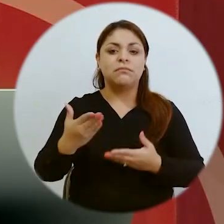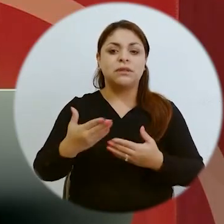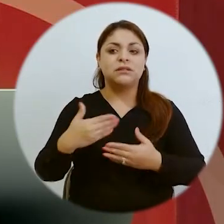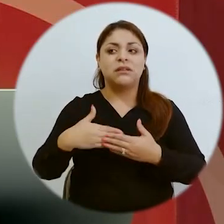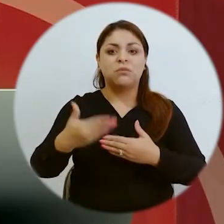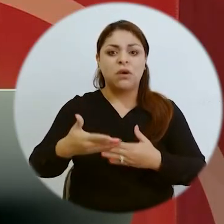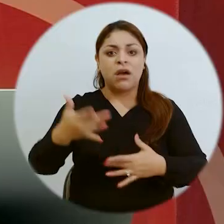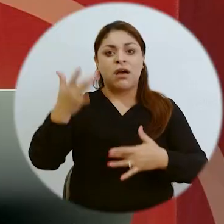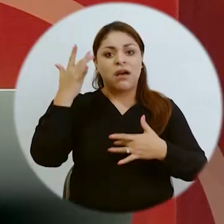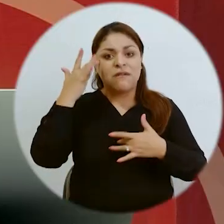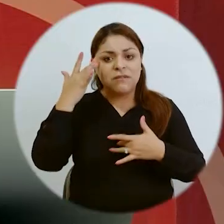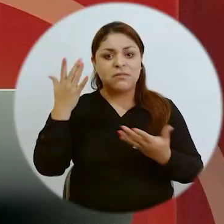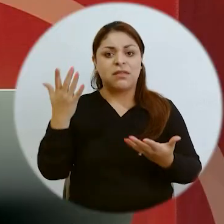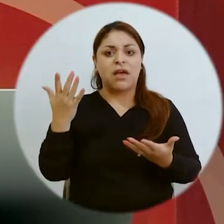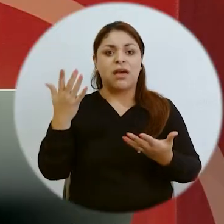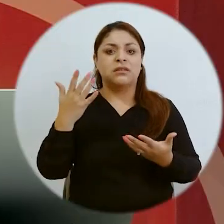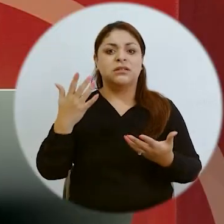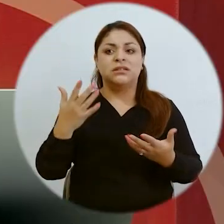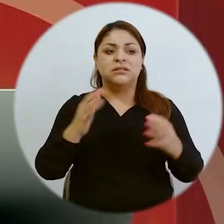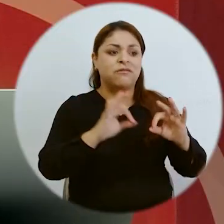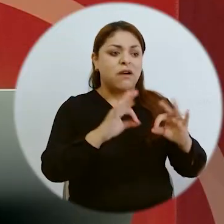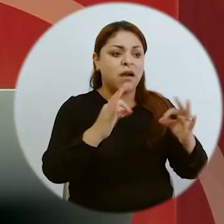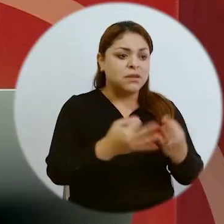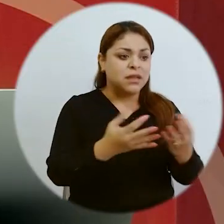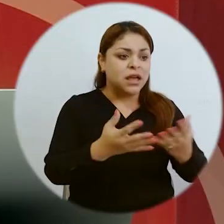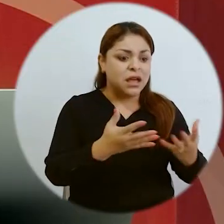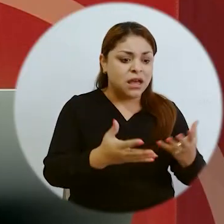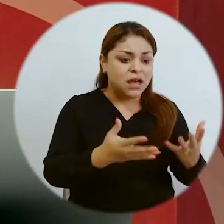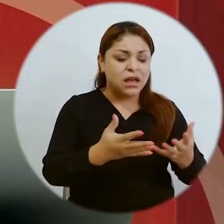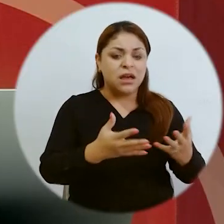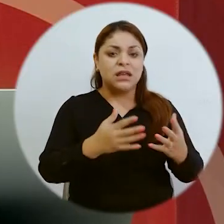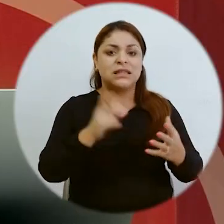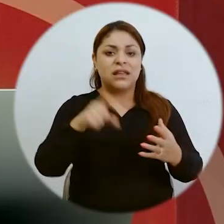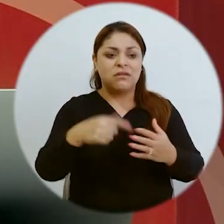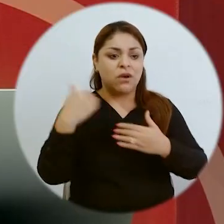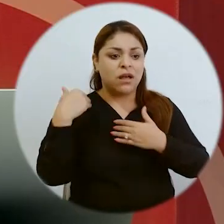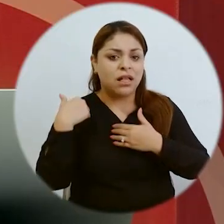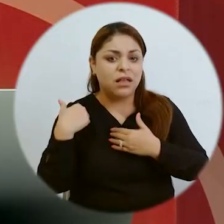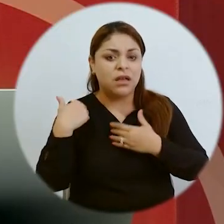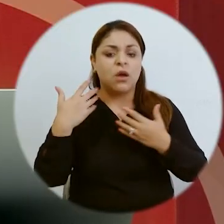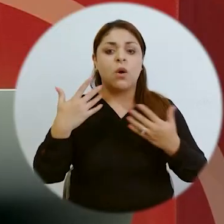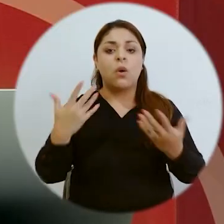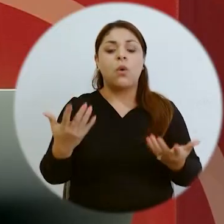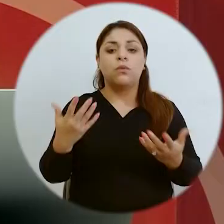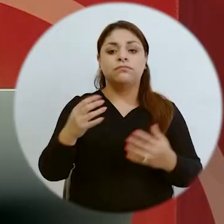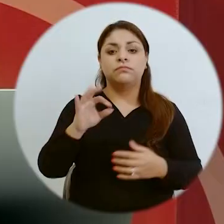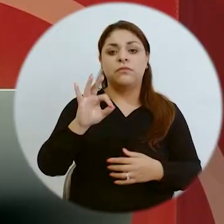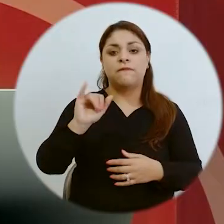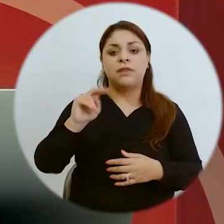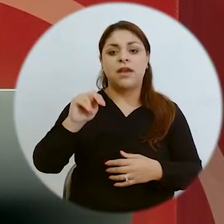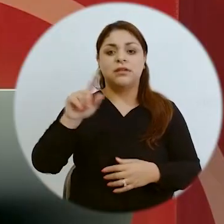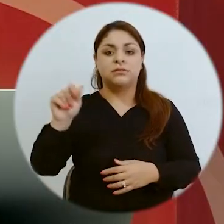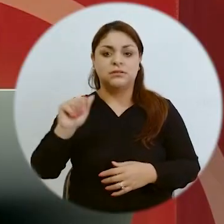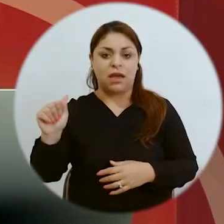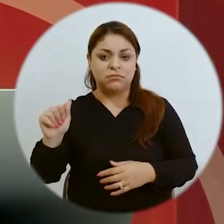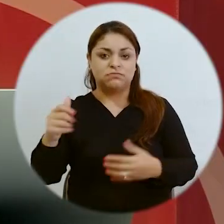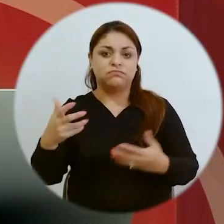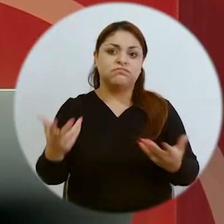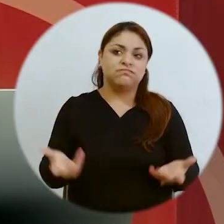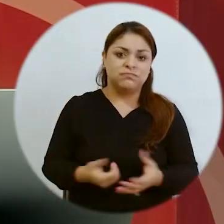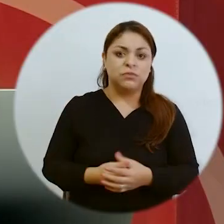cayó una enfermedad, nos cayó un familiar que tuvimos que hacernos cargo o nos cayó una fianza. Entonces,